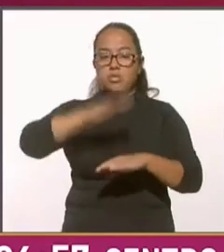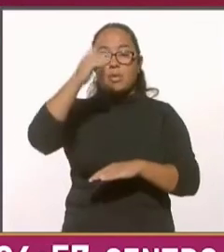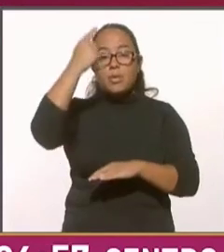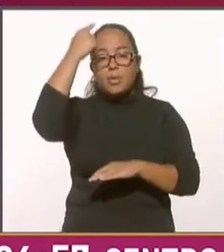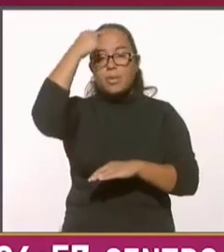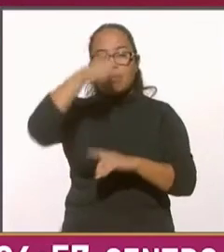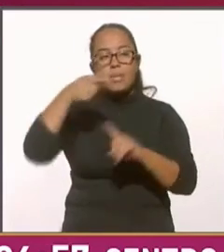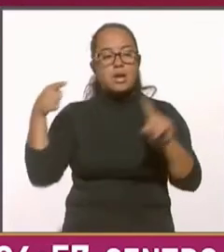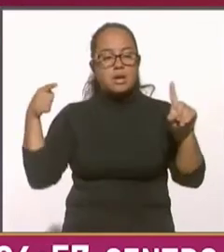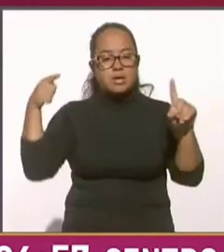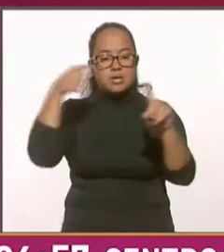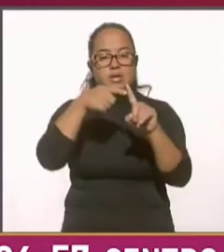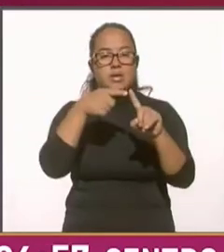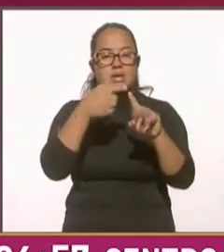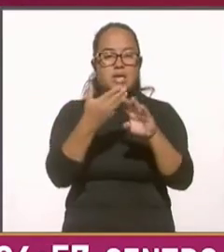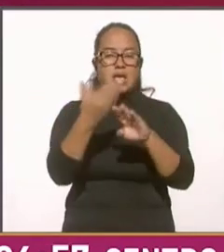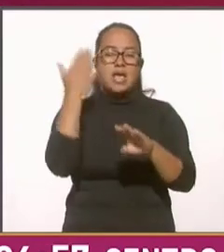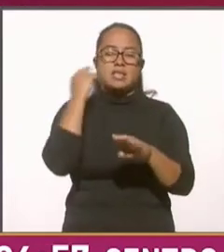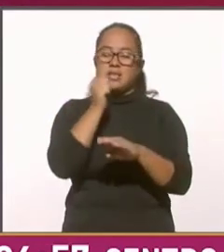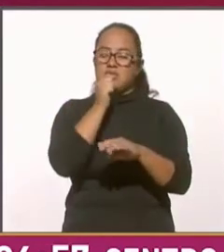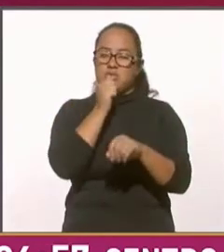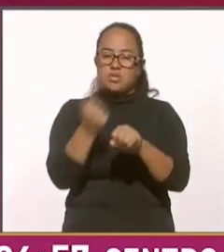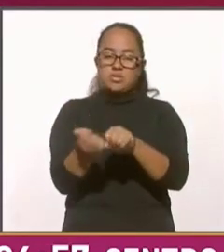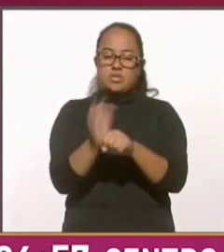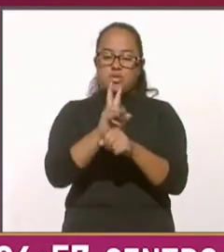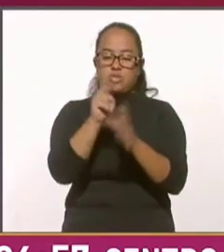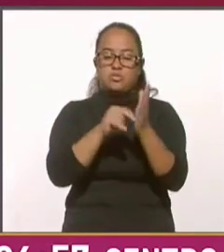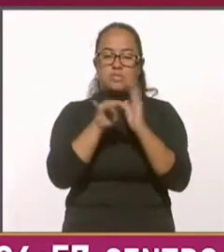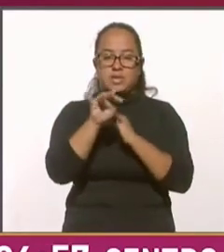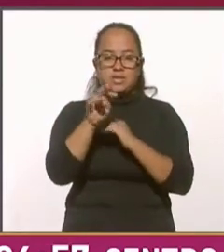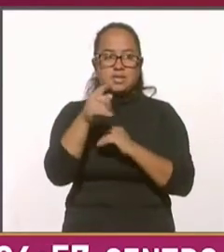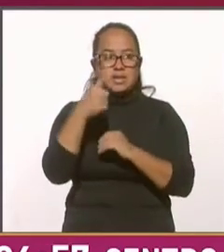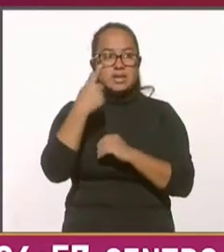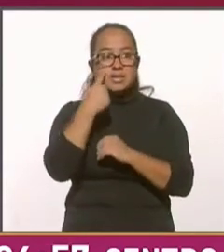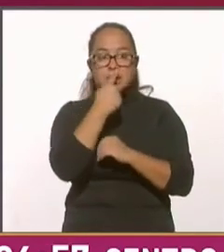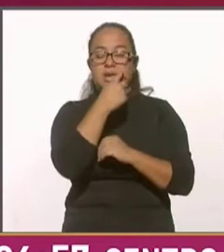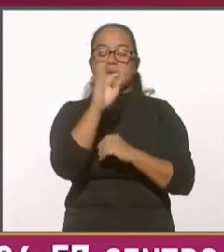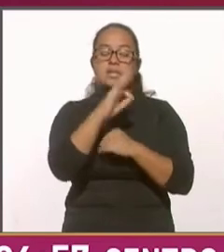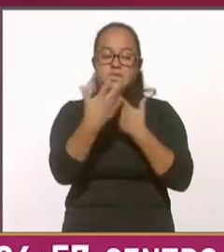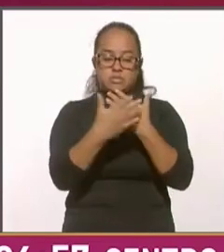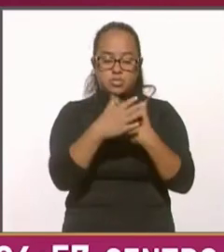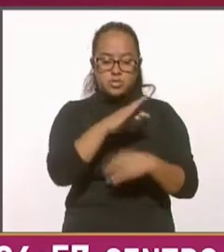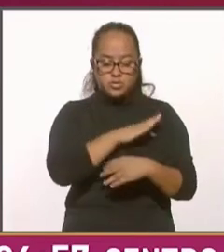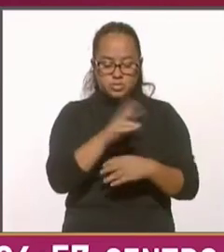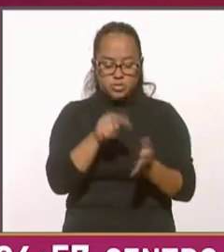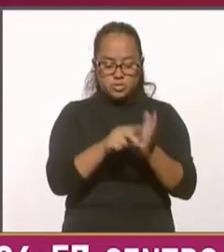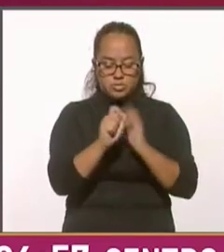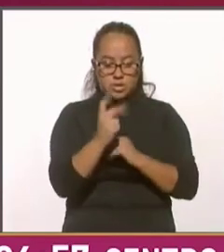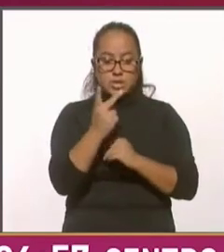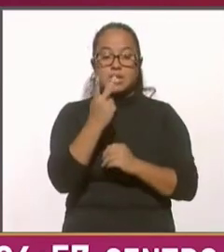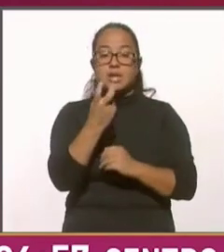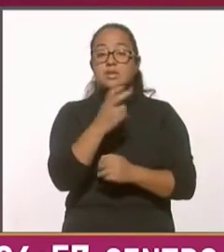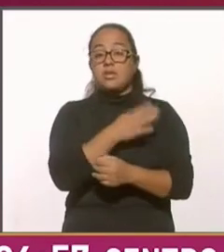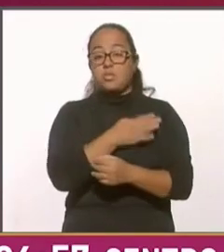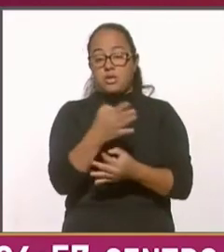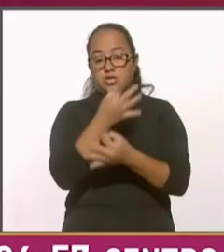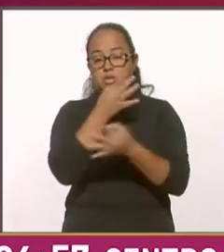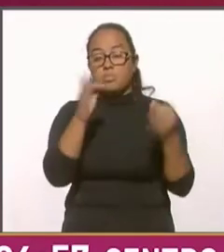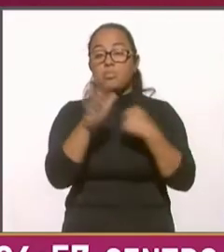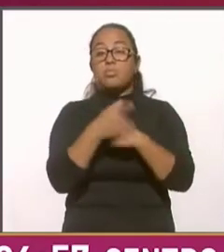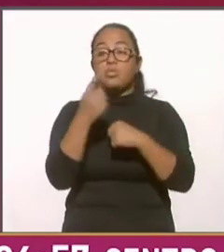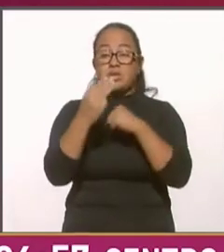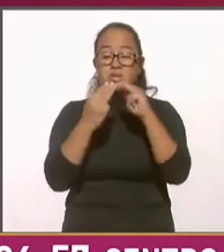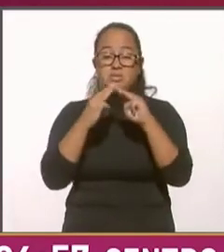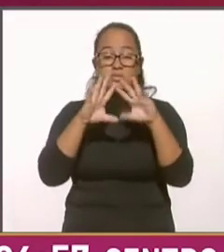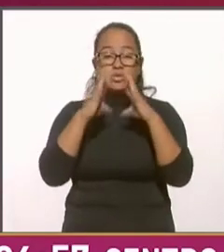cifra que se tenía antes de la pandemia en 2019. Entonces es una buena noticia para el país en momentos en que el mundo todavía